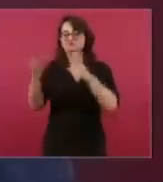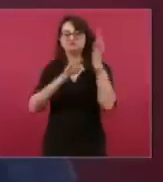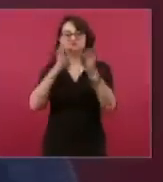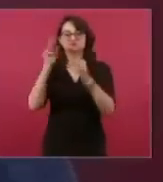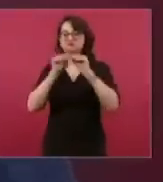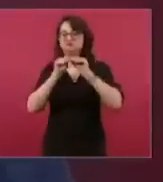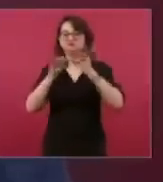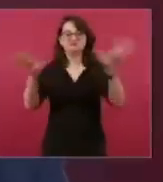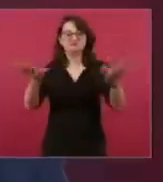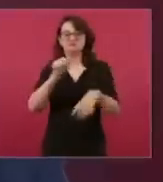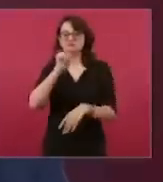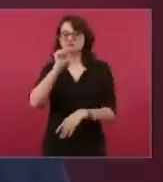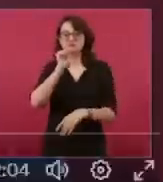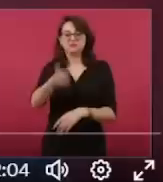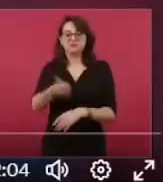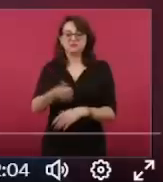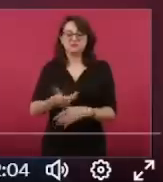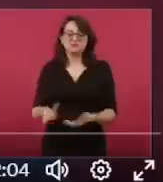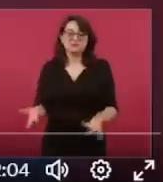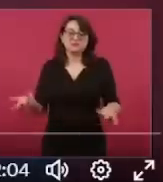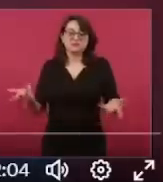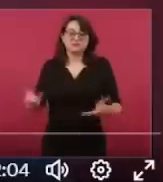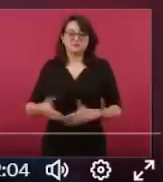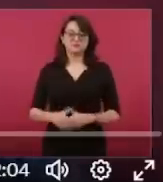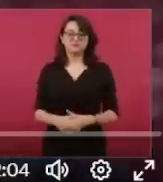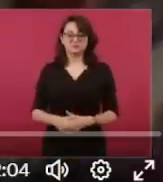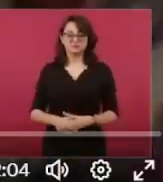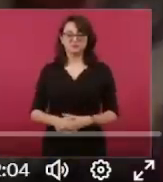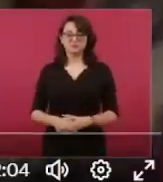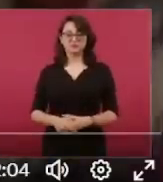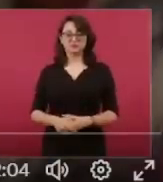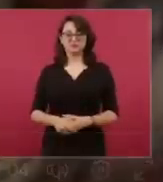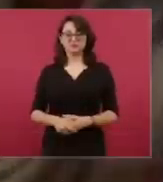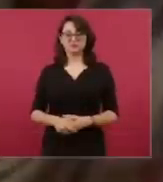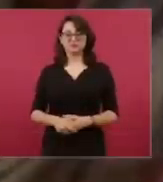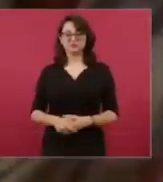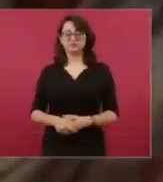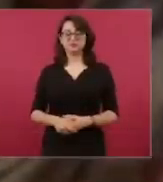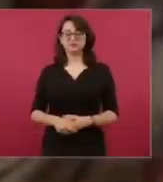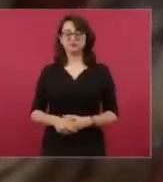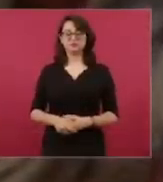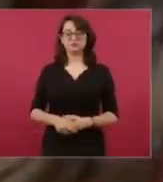No lo difunden. No hacen